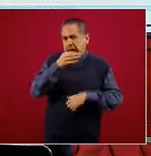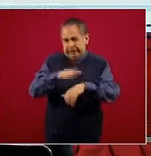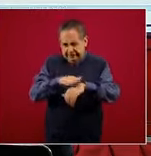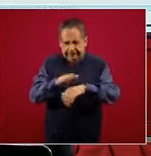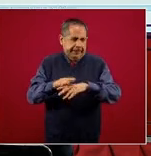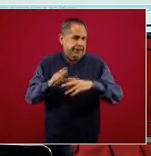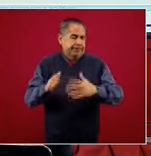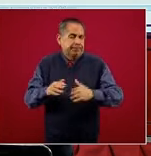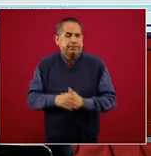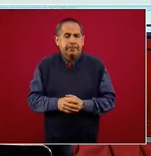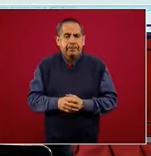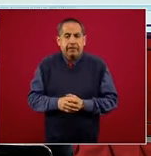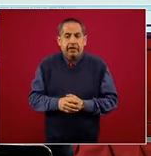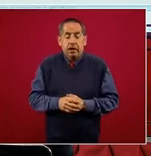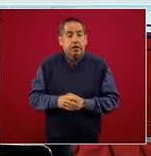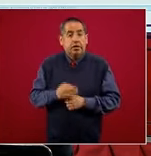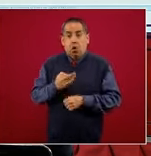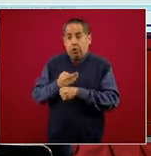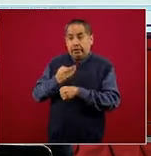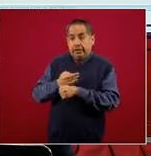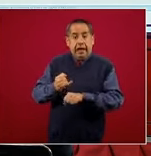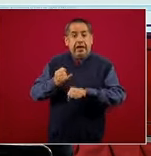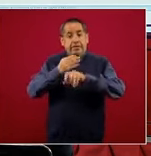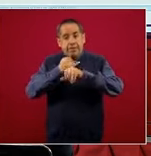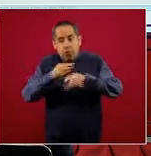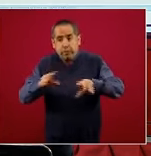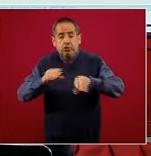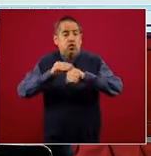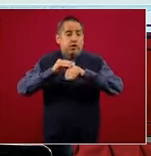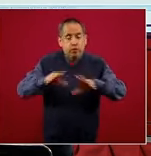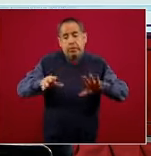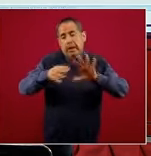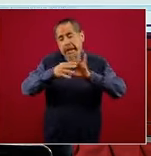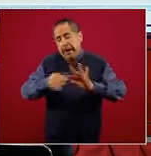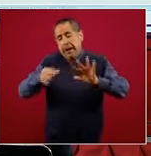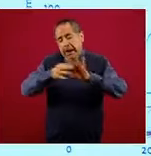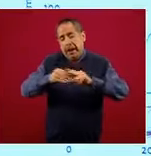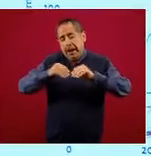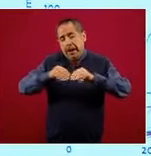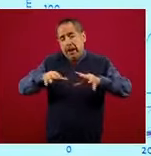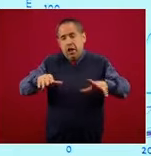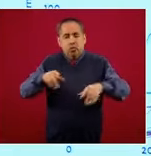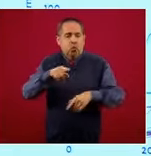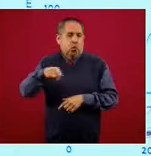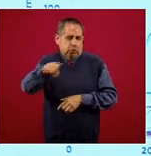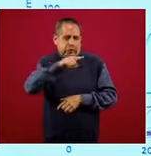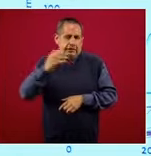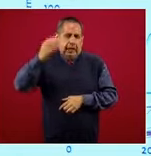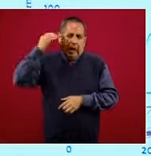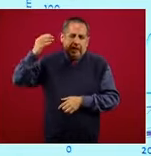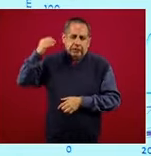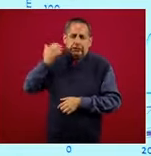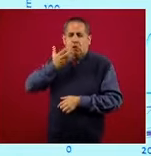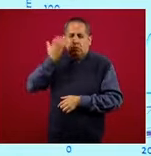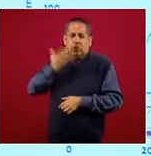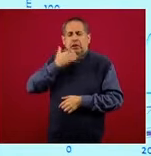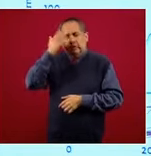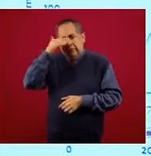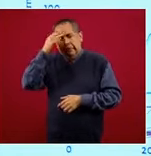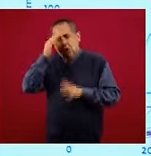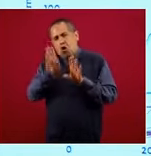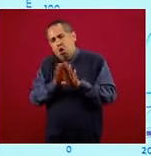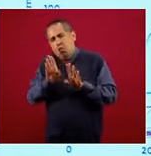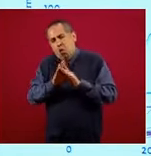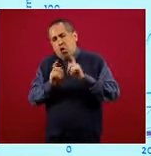esta parte, que toda la información que se venía dando, digamos, a la que estaban acostumbrados tanto los medios de comunicación